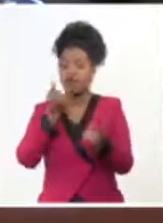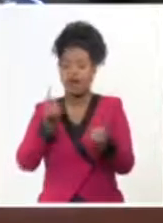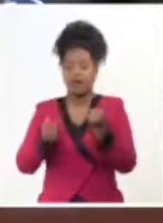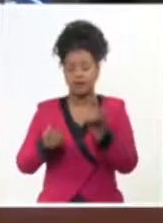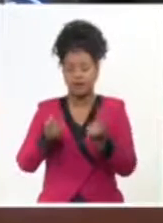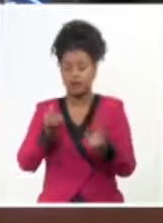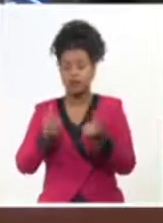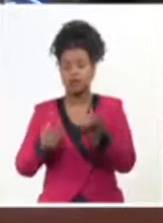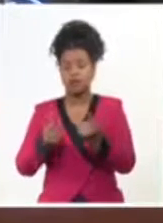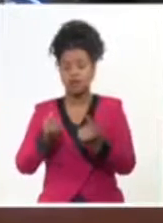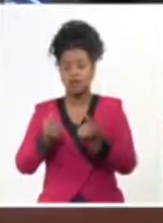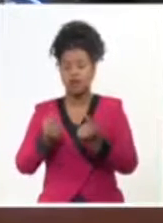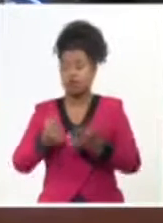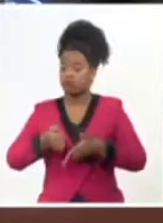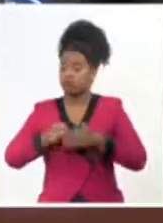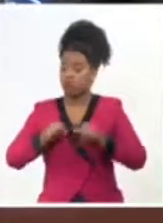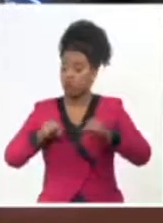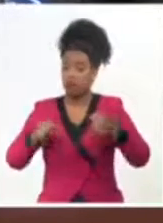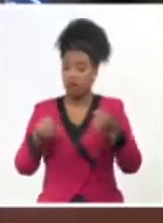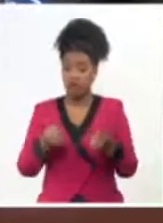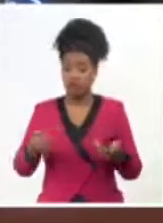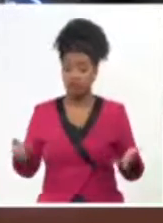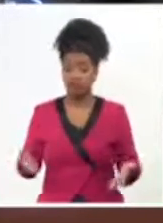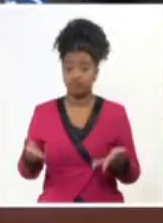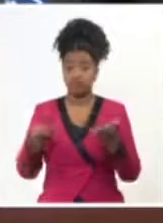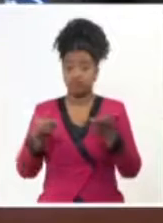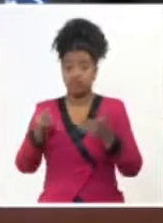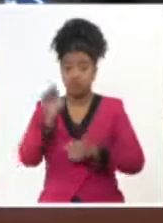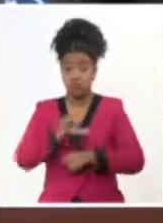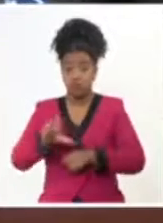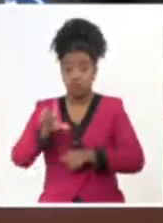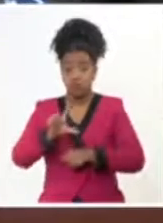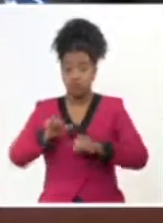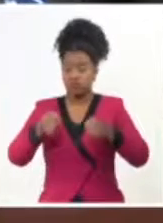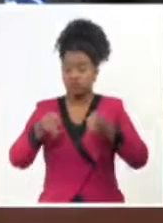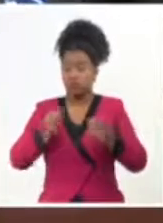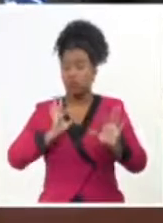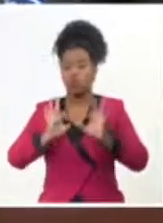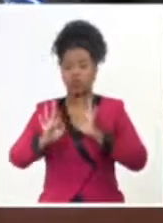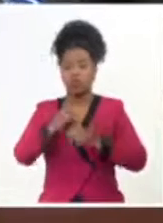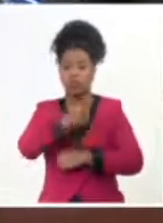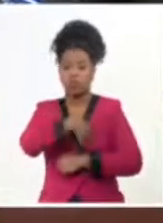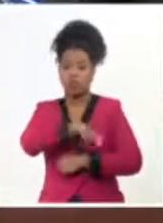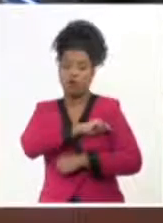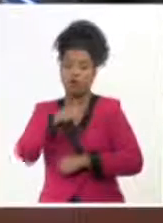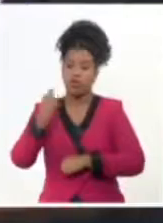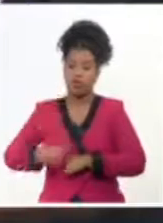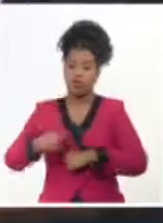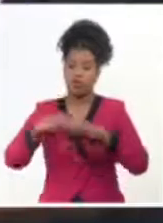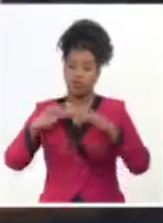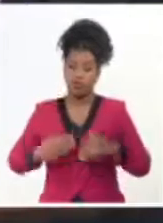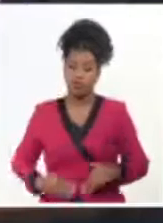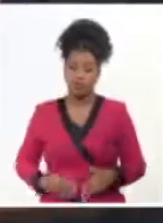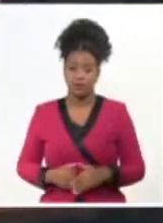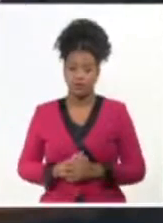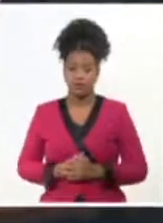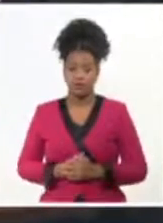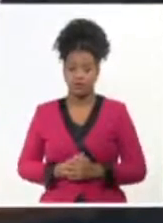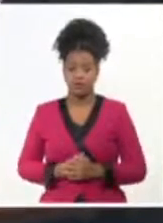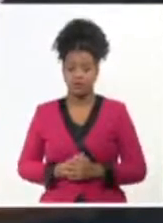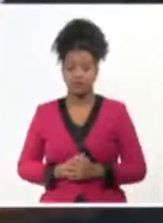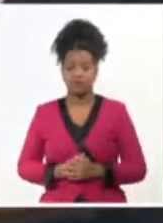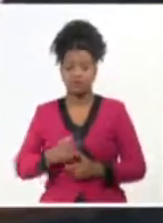es congénito para su desarrollo y viabilidad la protección de los derechos humanos. La